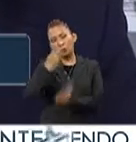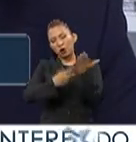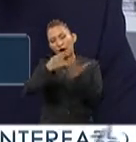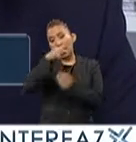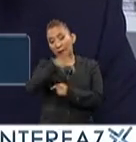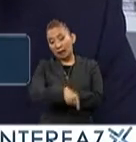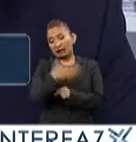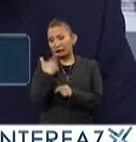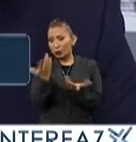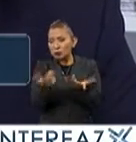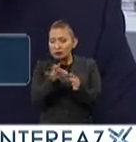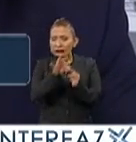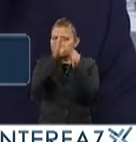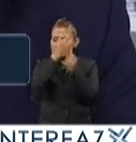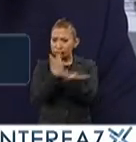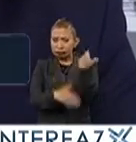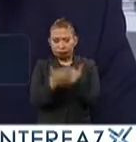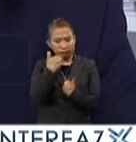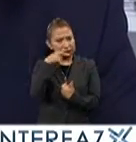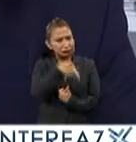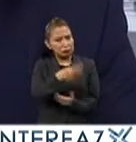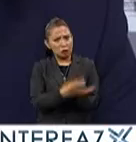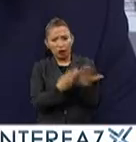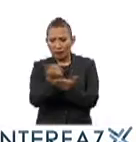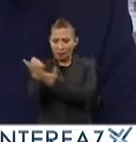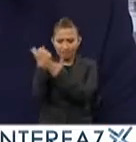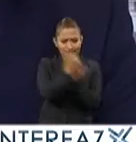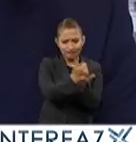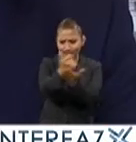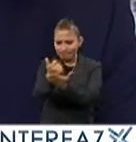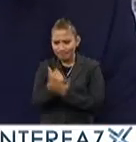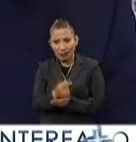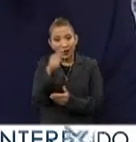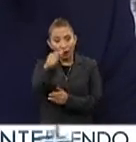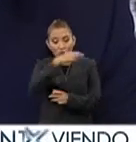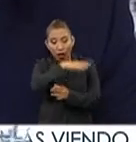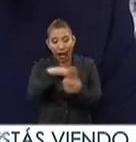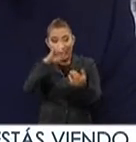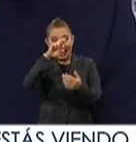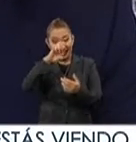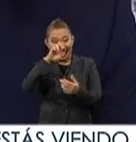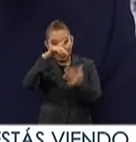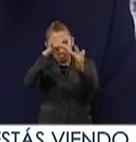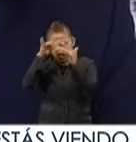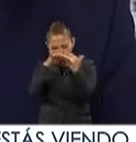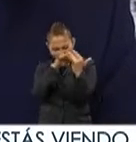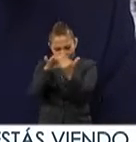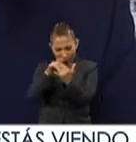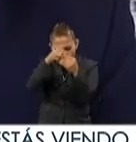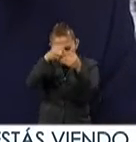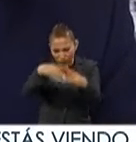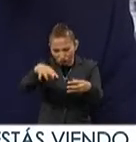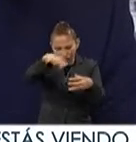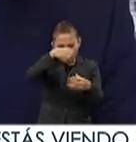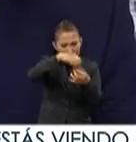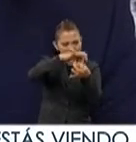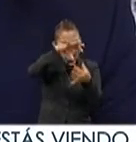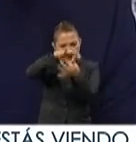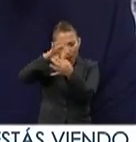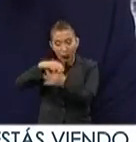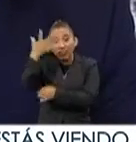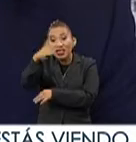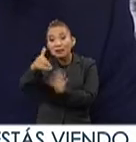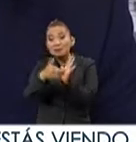los programas de éxito. Es un gran programa de cooperación. Estamos hablando de una red de un programa de cooperación que trabaja en red